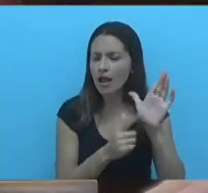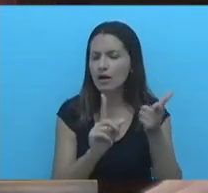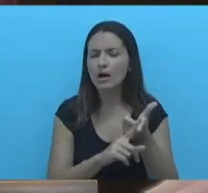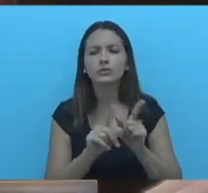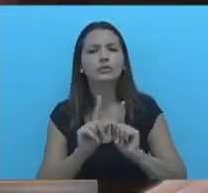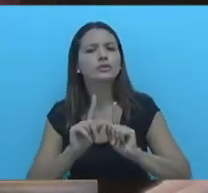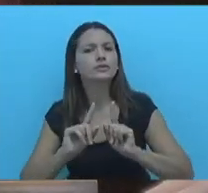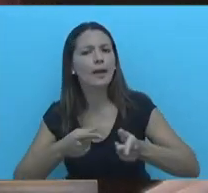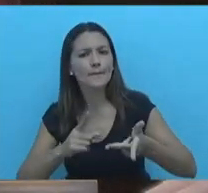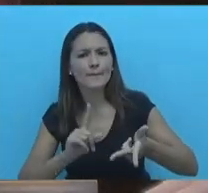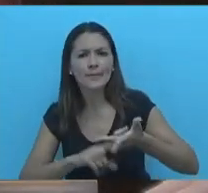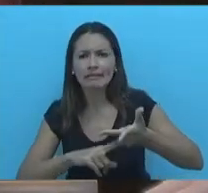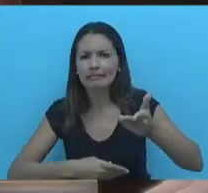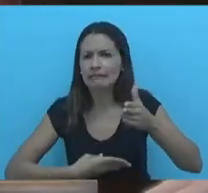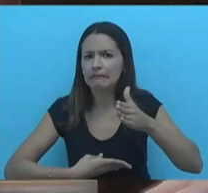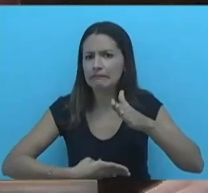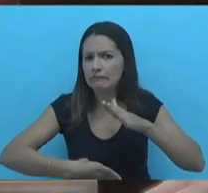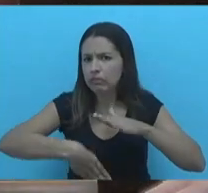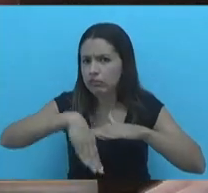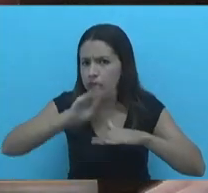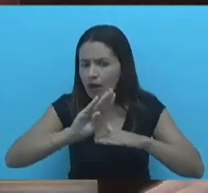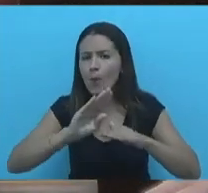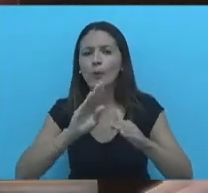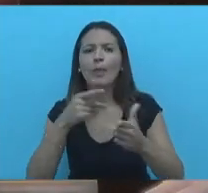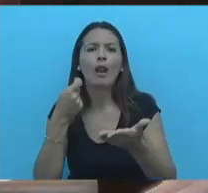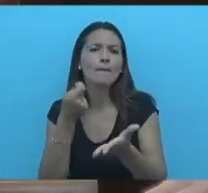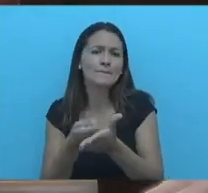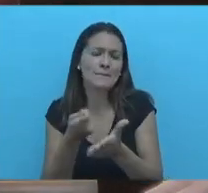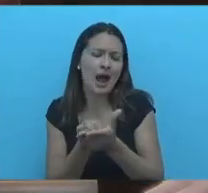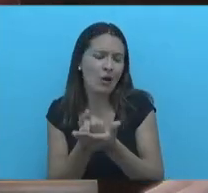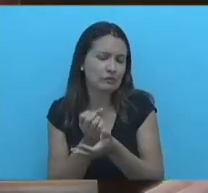modificación tarifaria propuesta por la prestadora.